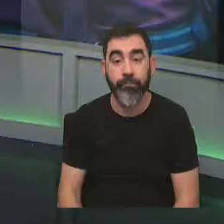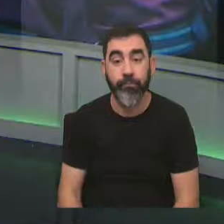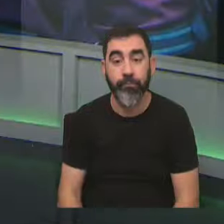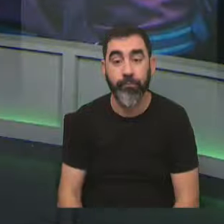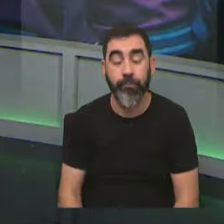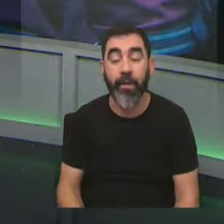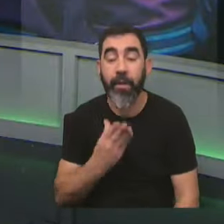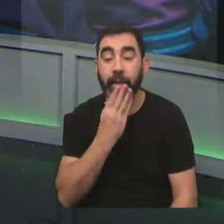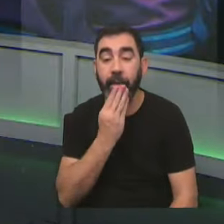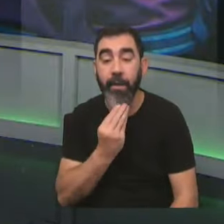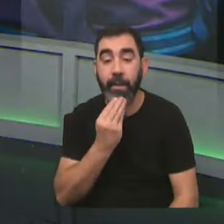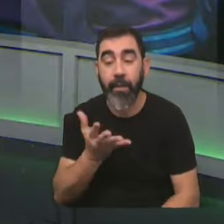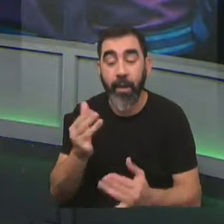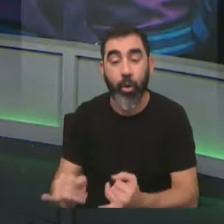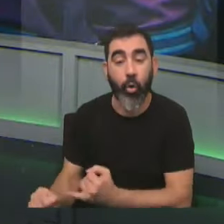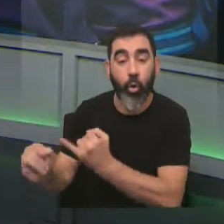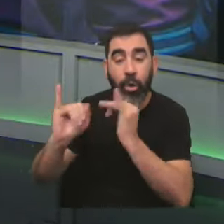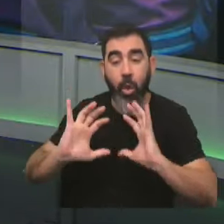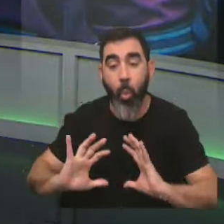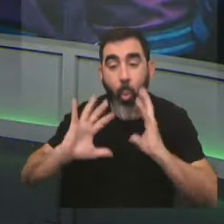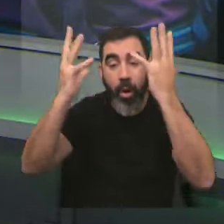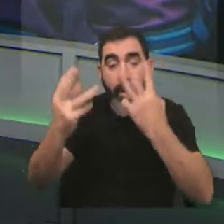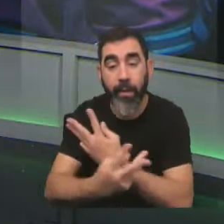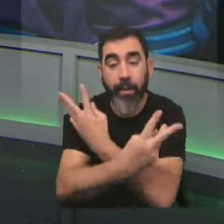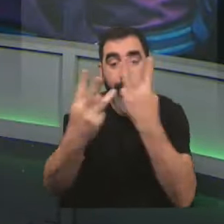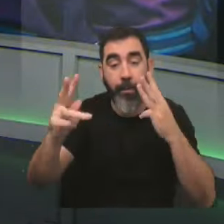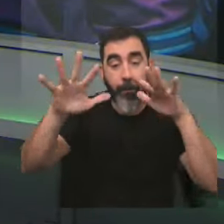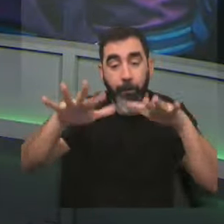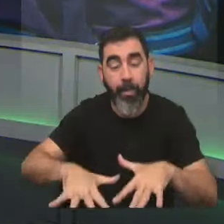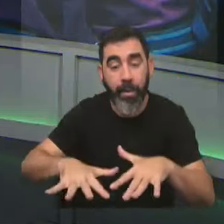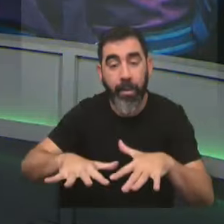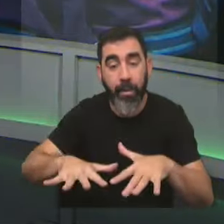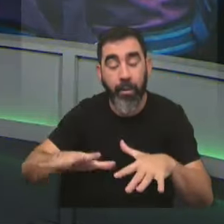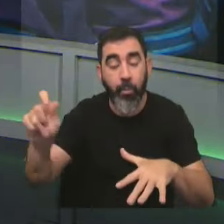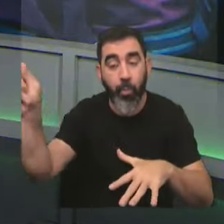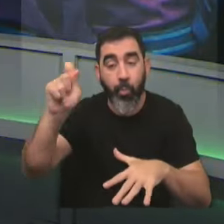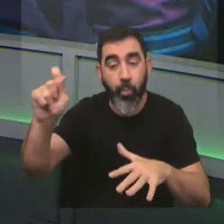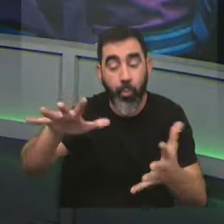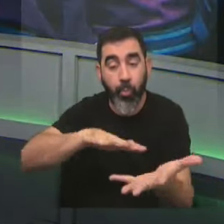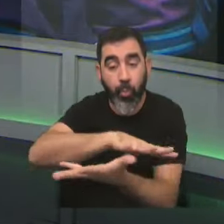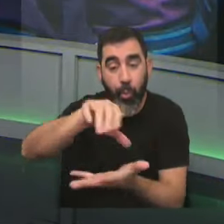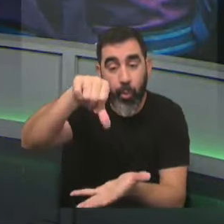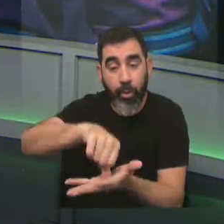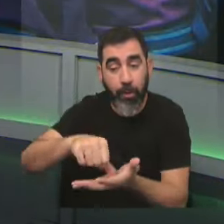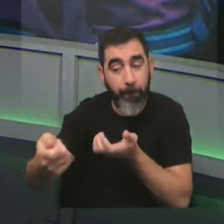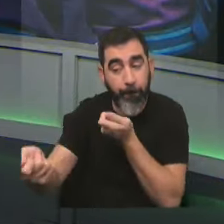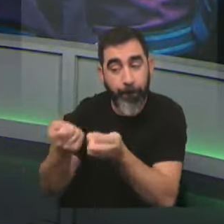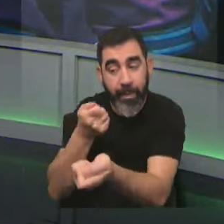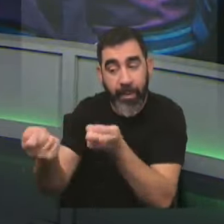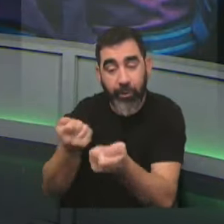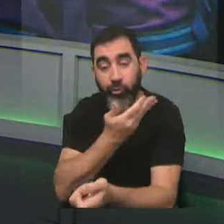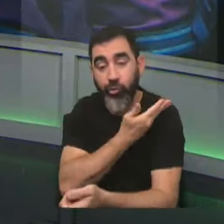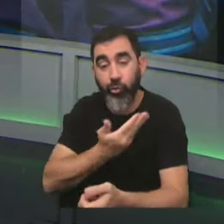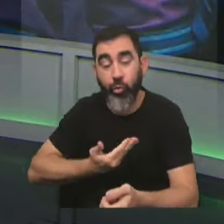Israel vive hoy una jornada de huelga general que ha paralizado gran parte de la vida pública del país para presionar al gobierno del Primer